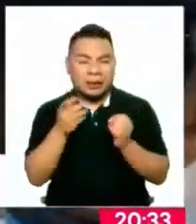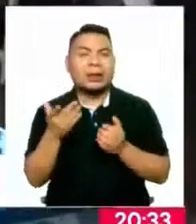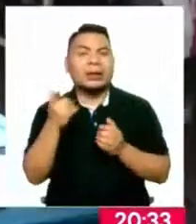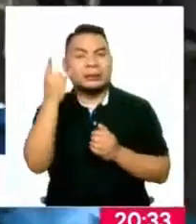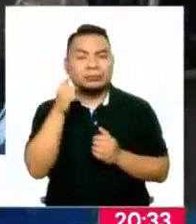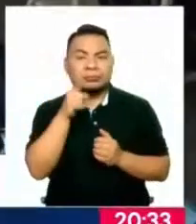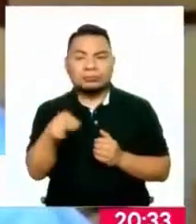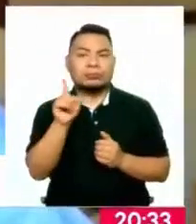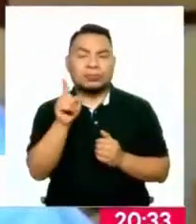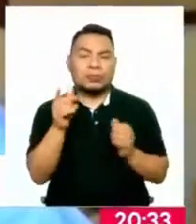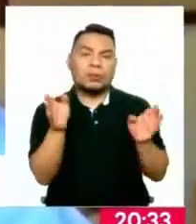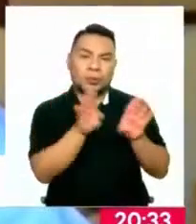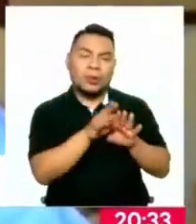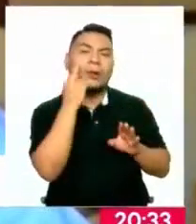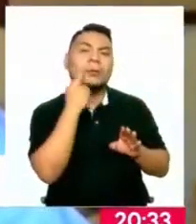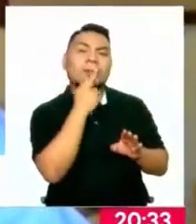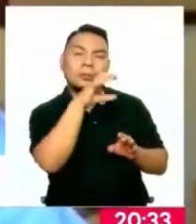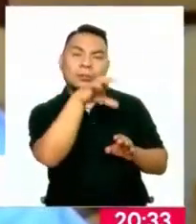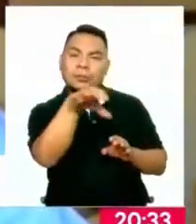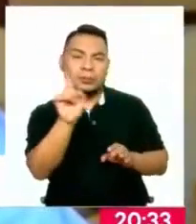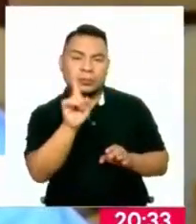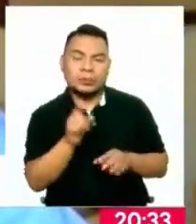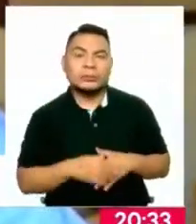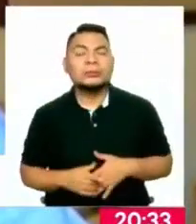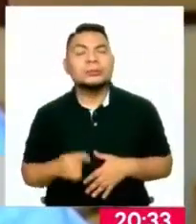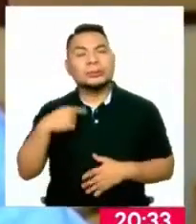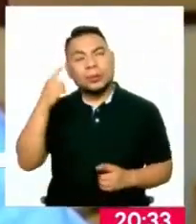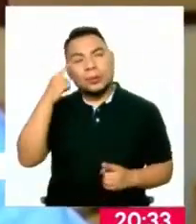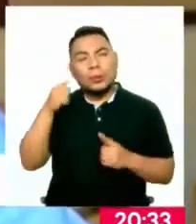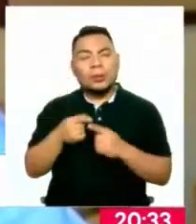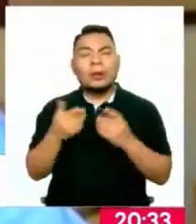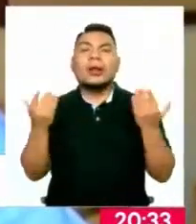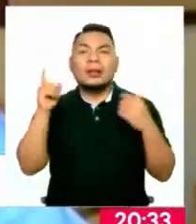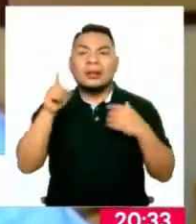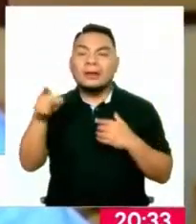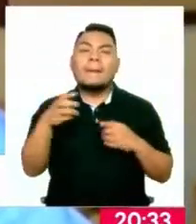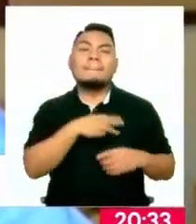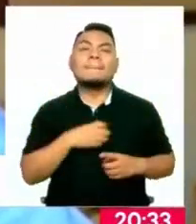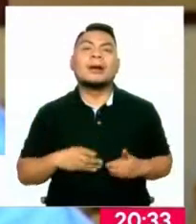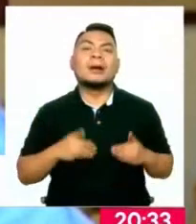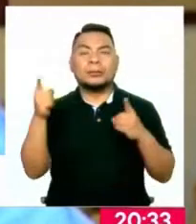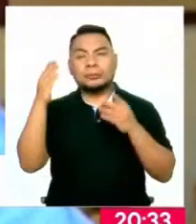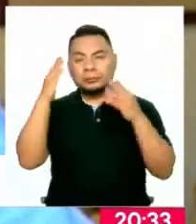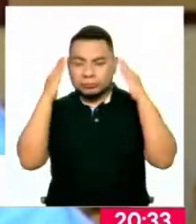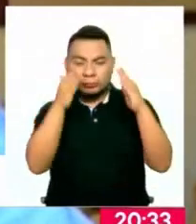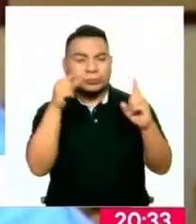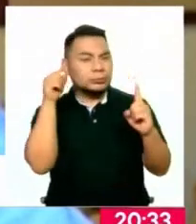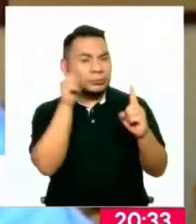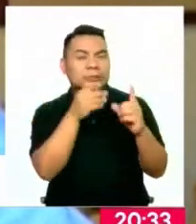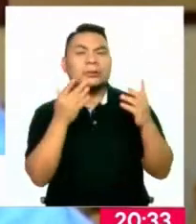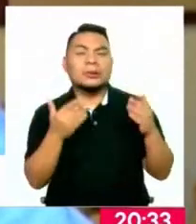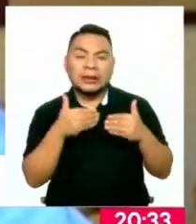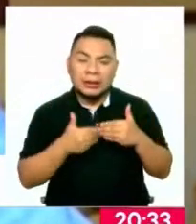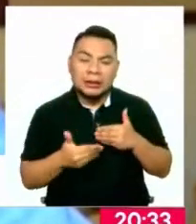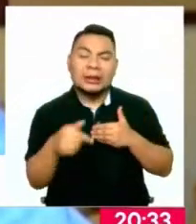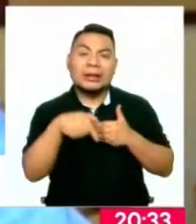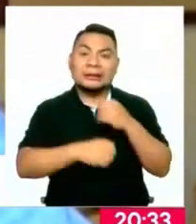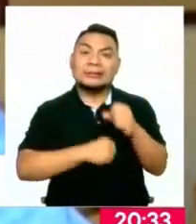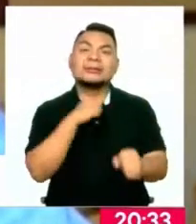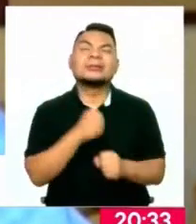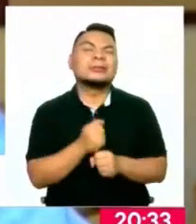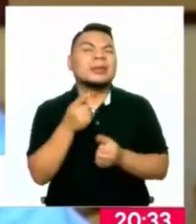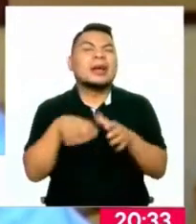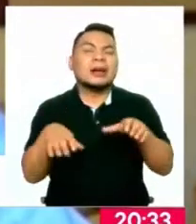emergencia sanitaria. Yo creo que el objetivo que tiene que buscar el Ministerio de Educación a lo largo de este año